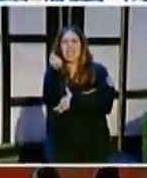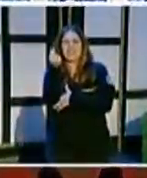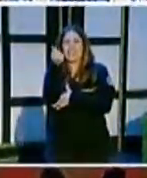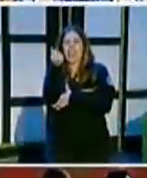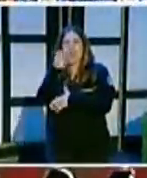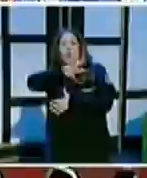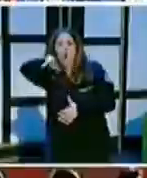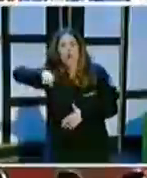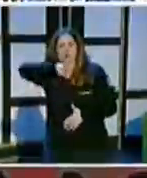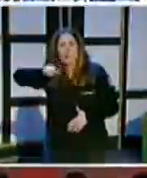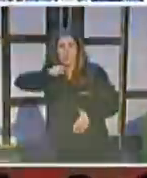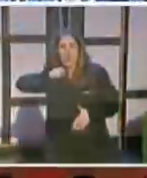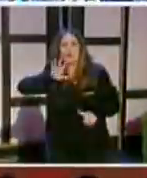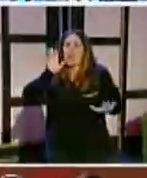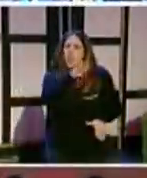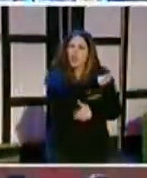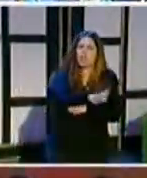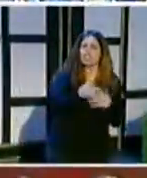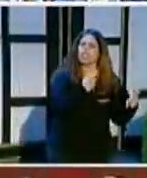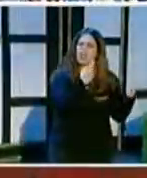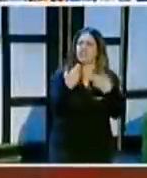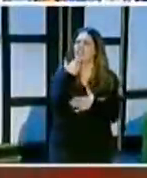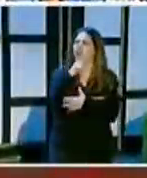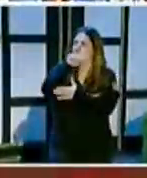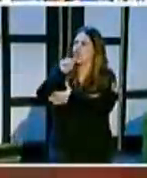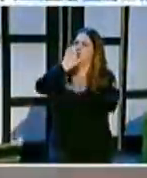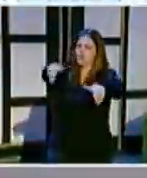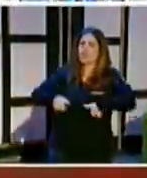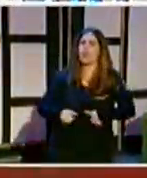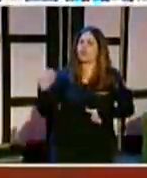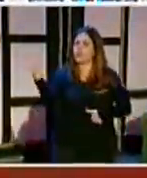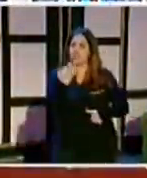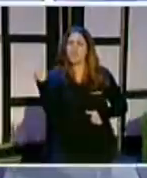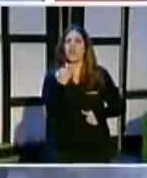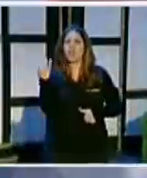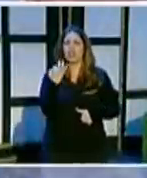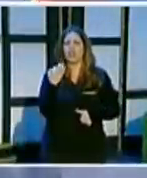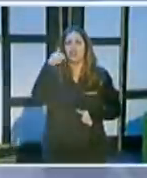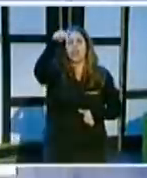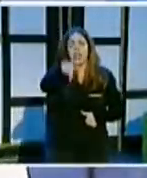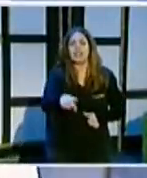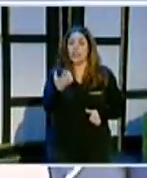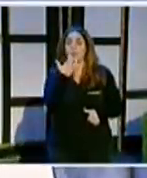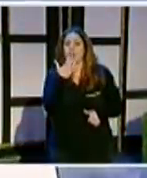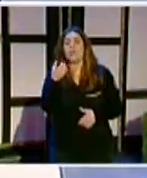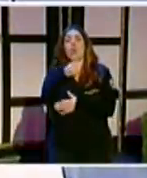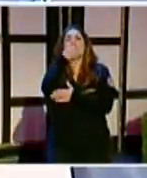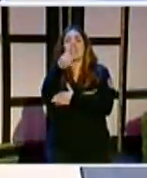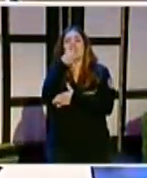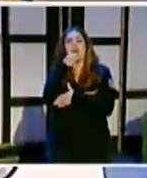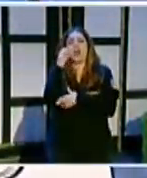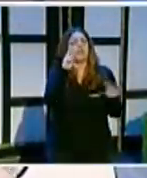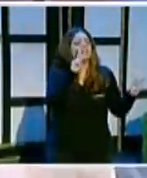corrupción. Los niños necesitan lo que se robó. Por Dios, dese una vueltita por Ginamar,